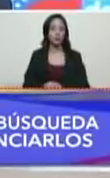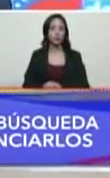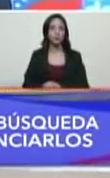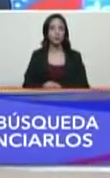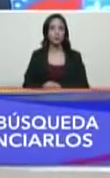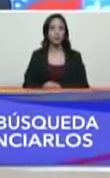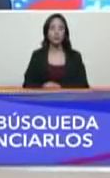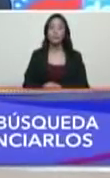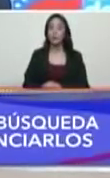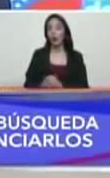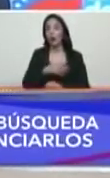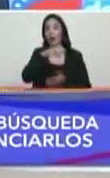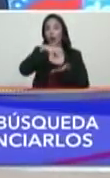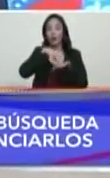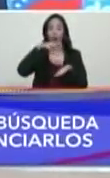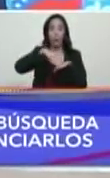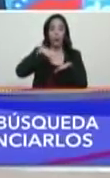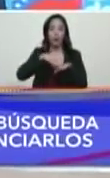Entre ellas la de Miranda.